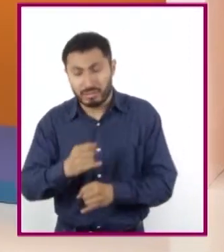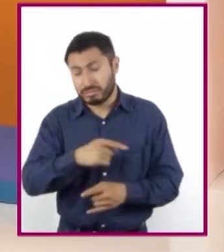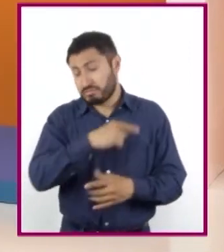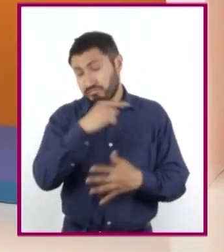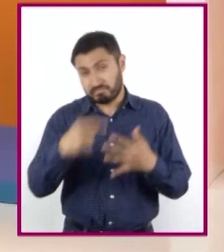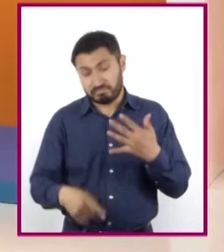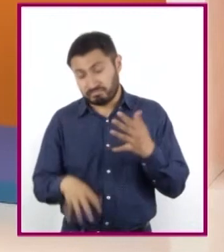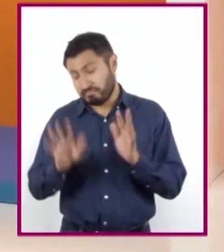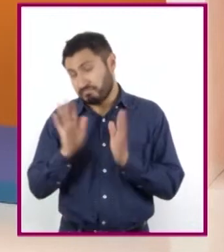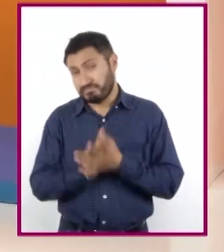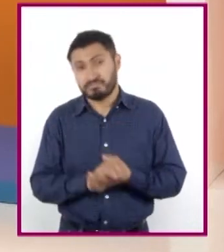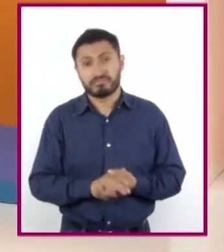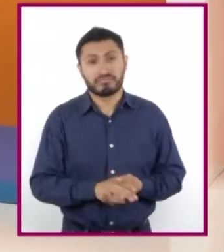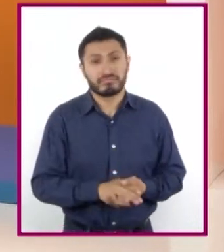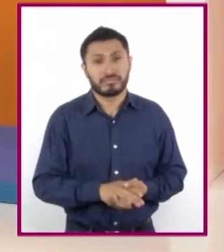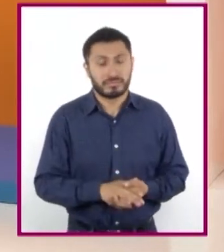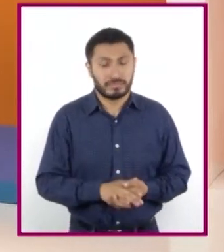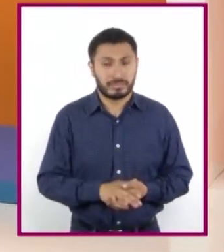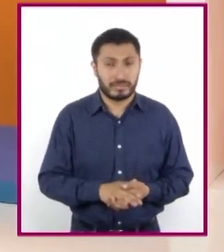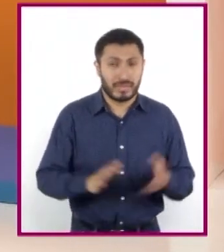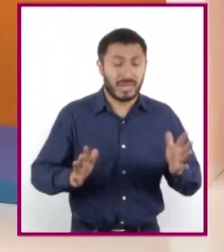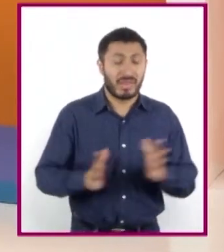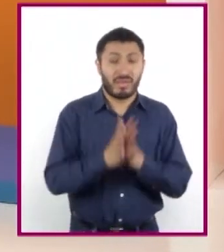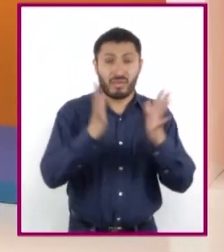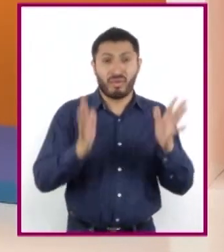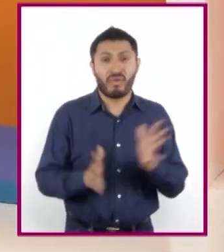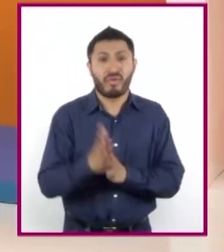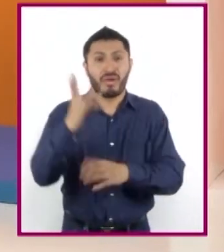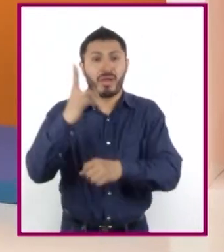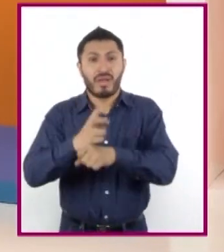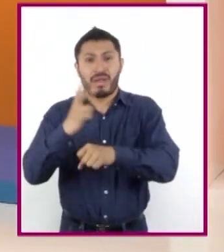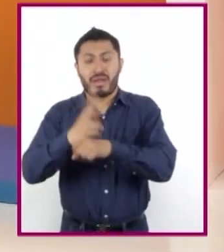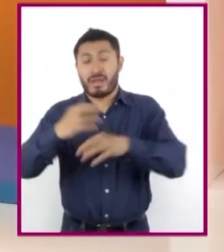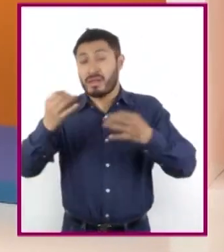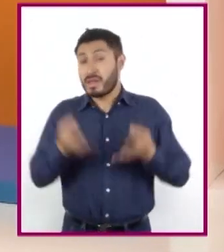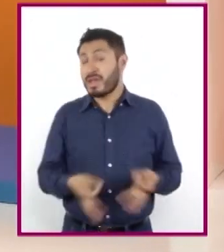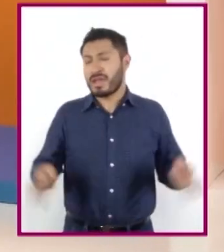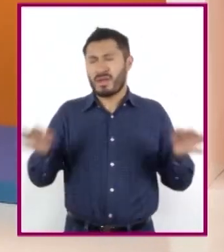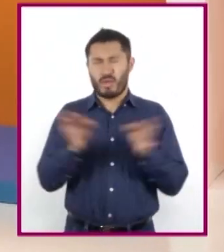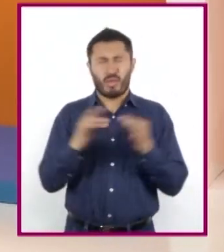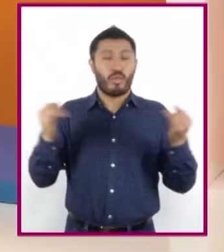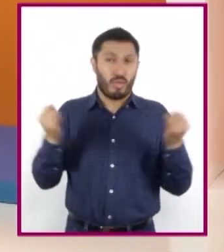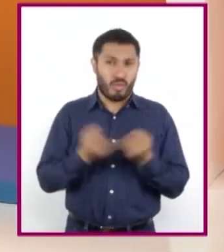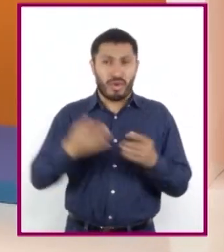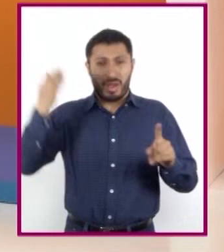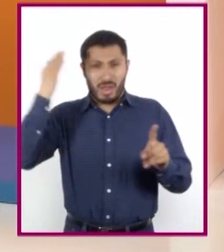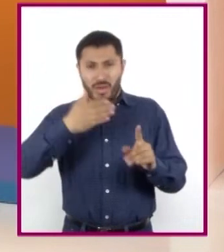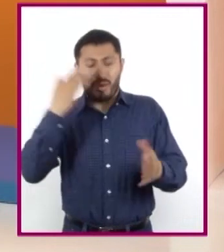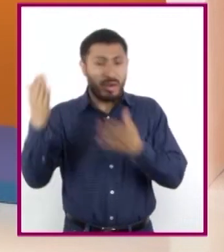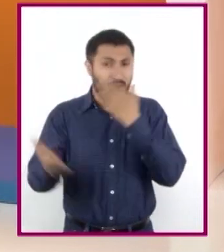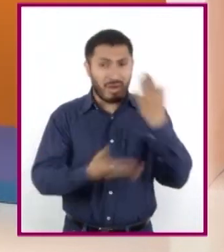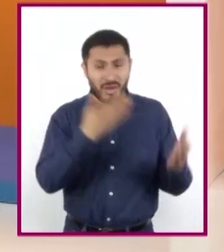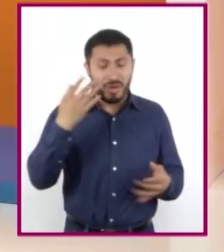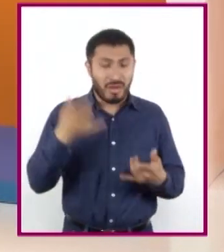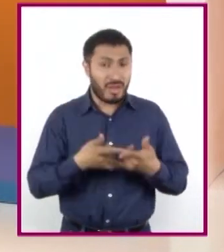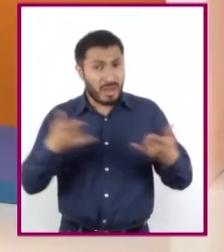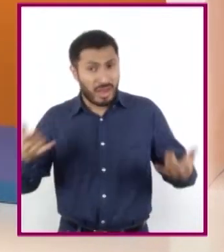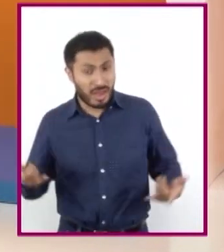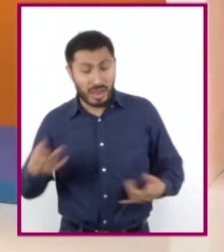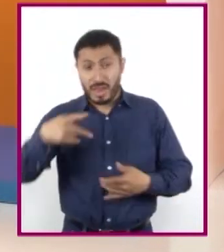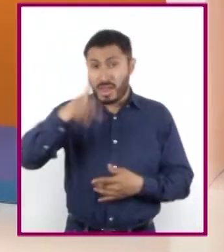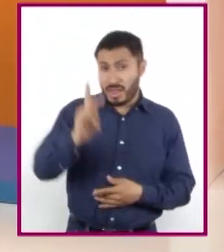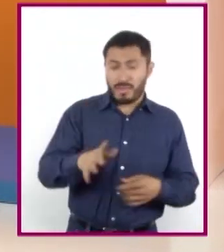sitios. Las fuentes secundarias son también importantes para el estudio de la historia, pero